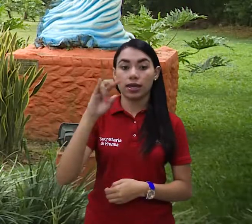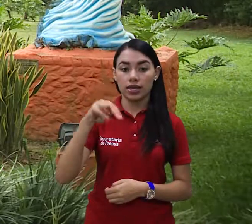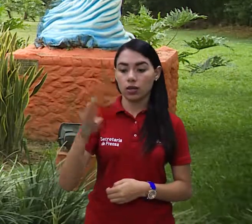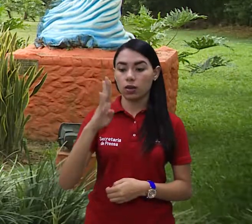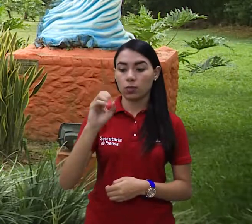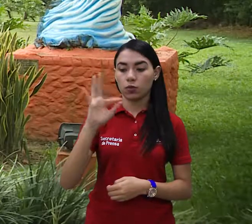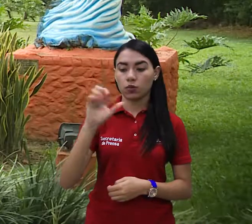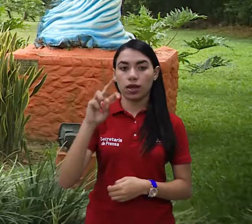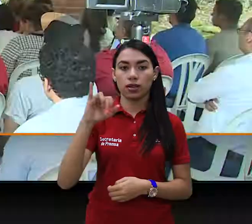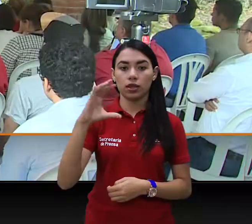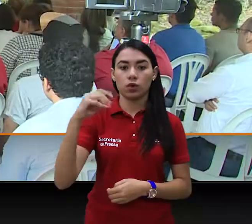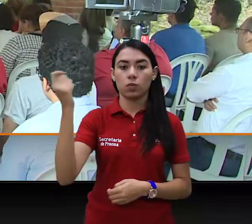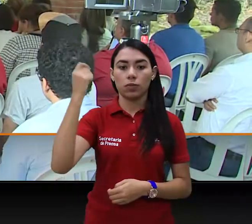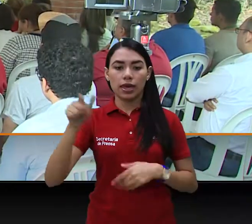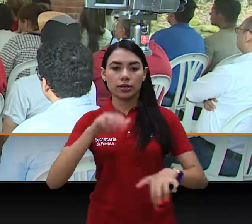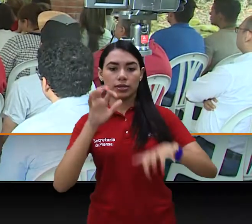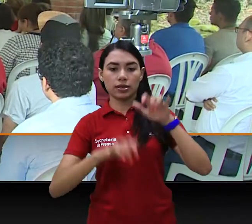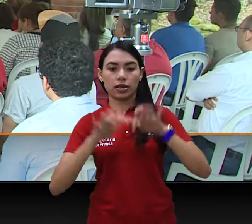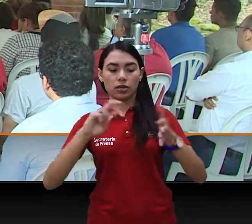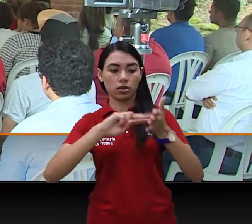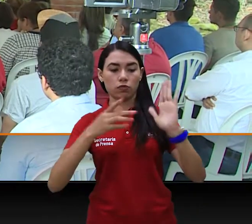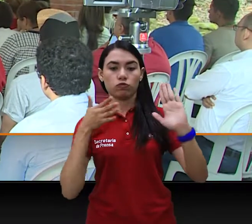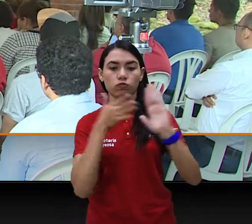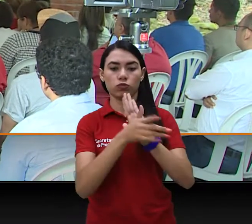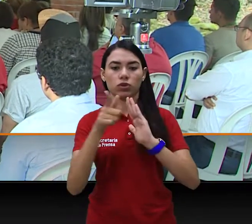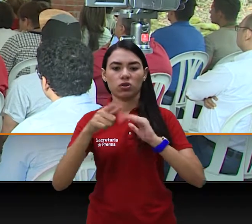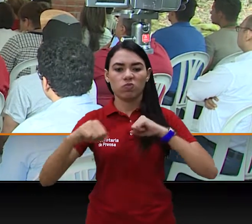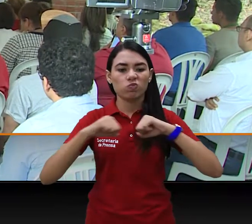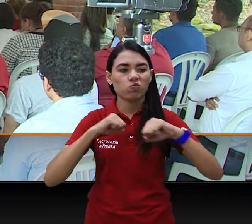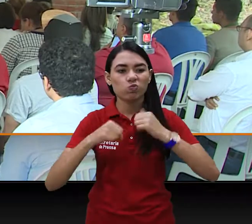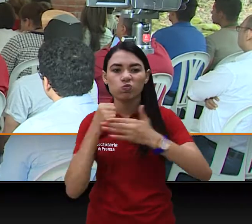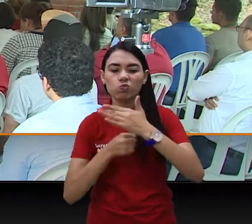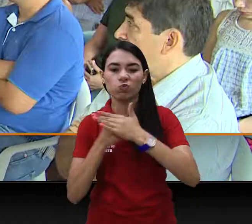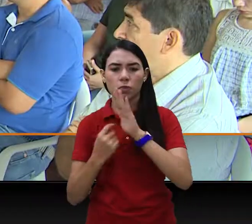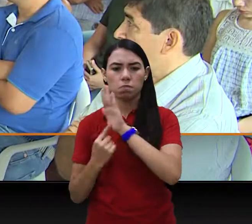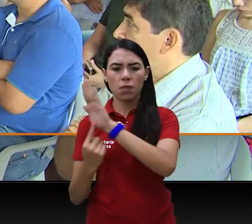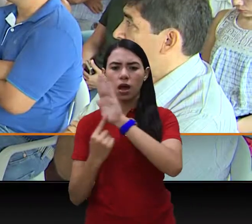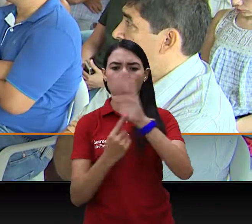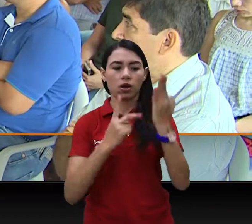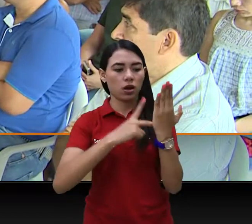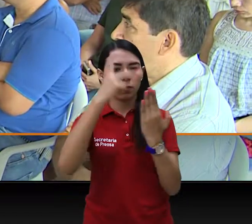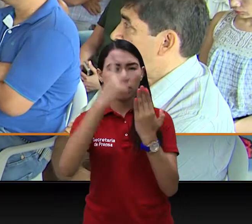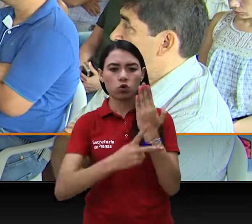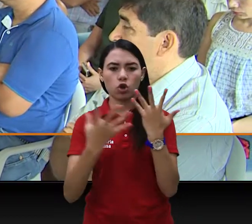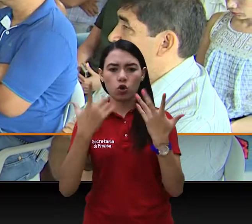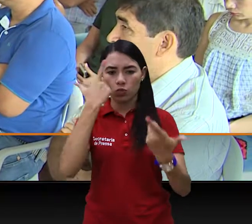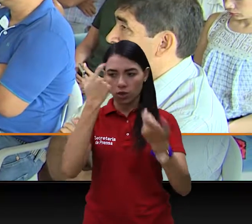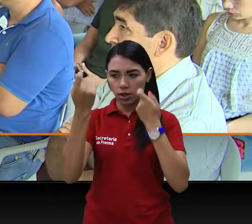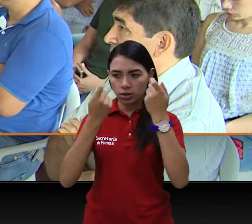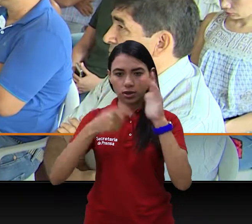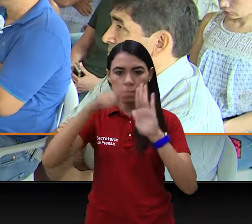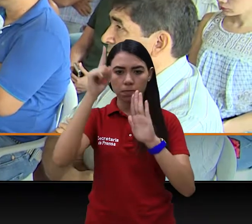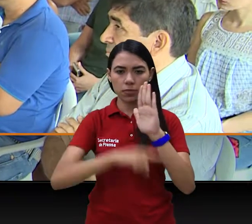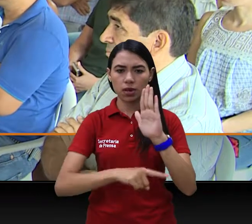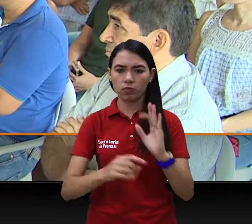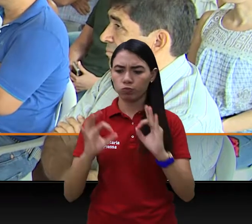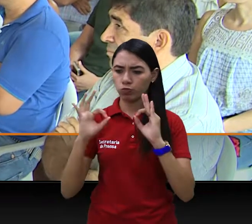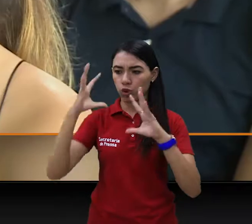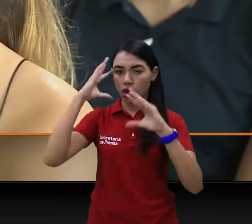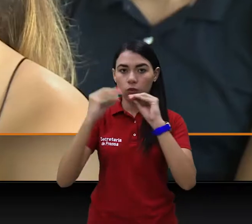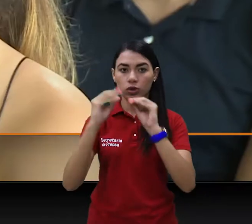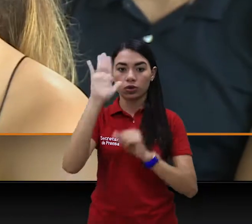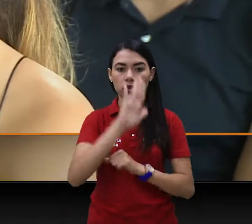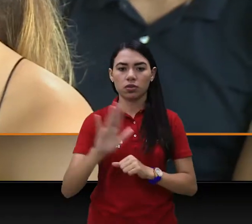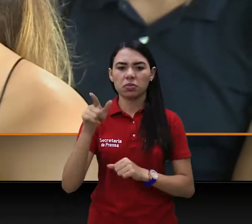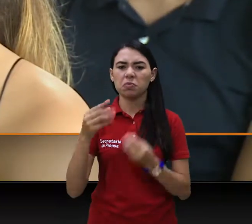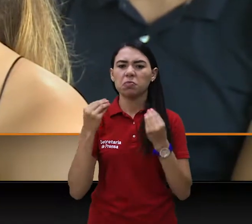Jardín Botánico del Meta. El fortalecimiento del Centro de Ciencia Jardín Botánico del departamento será el punto de referencia regional para